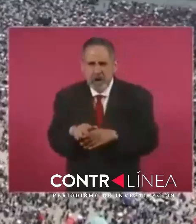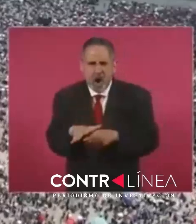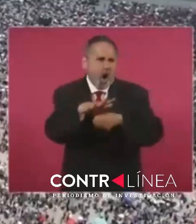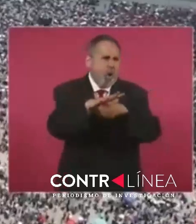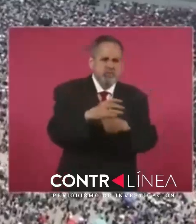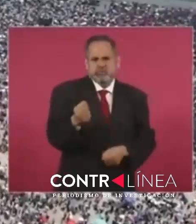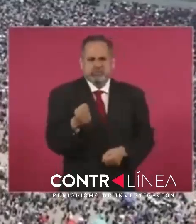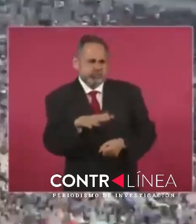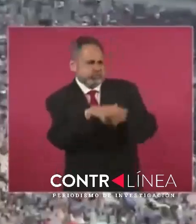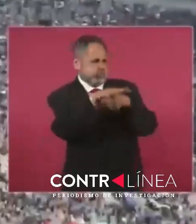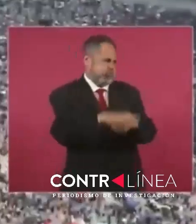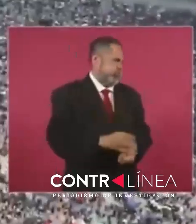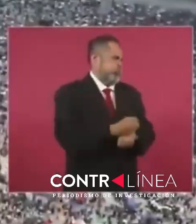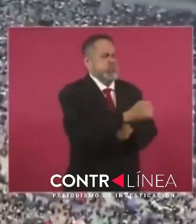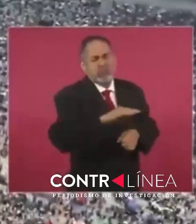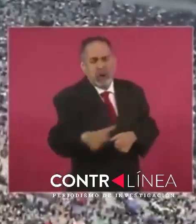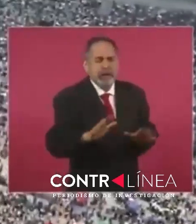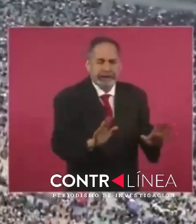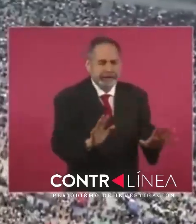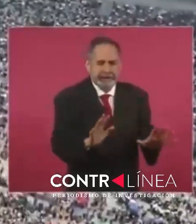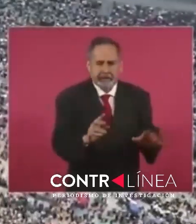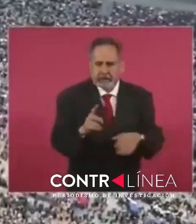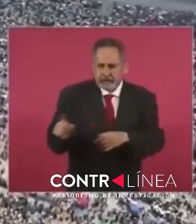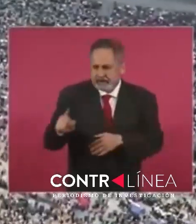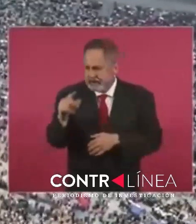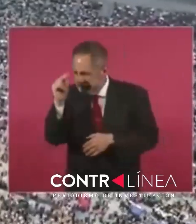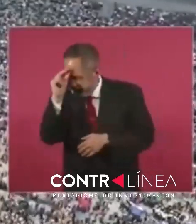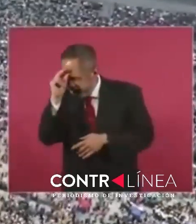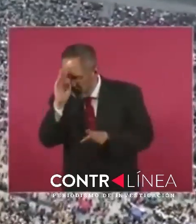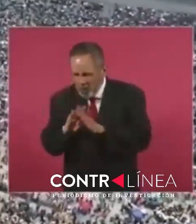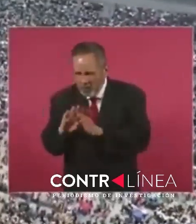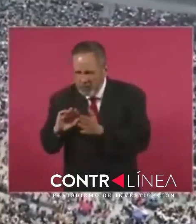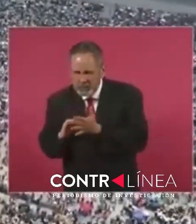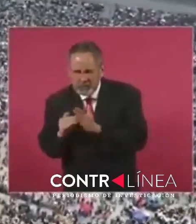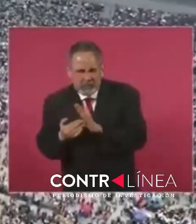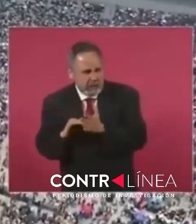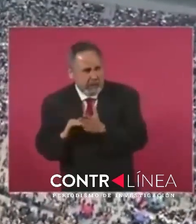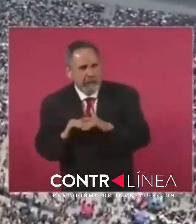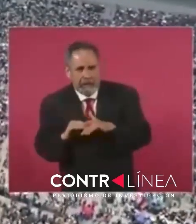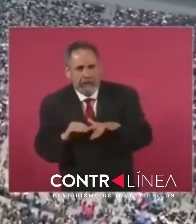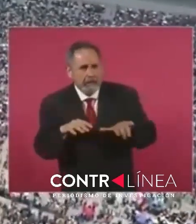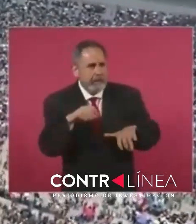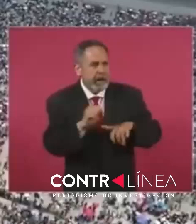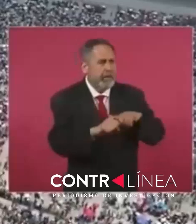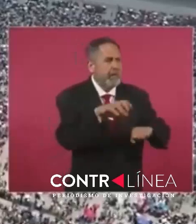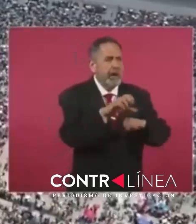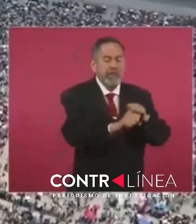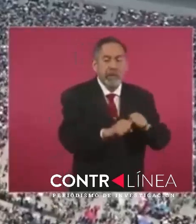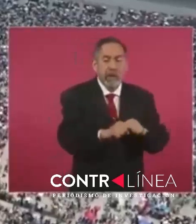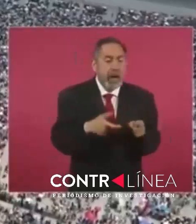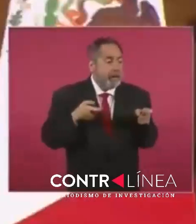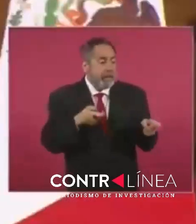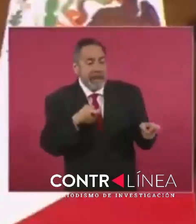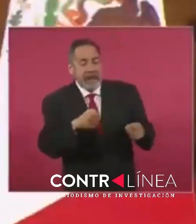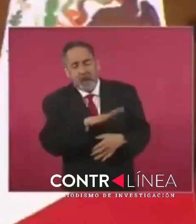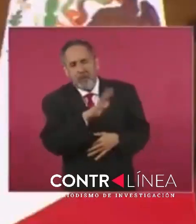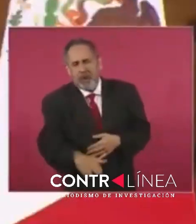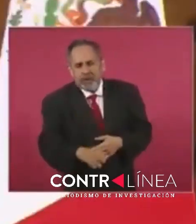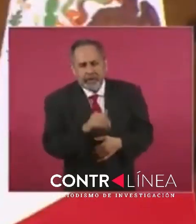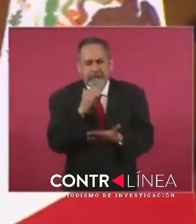fuerza y se redujo el índice de letalidad. ¿Qué es